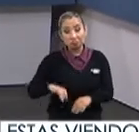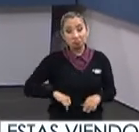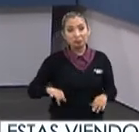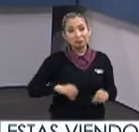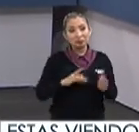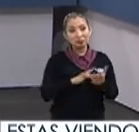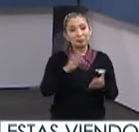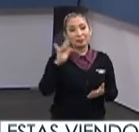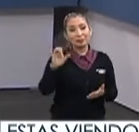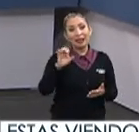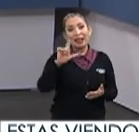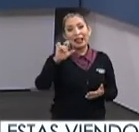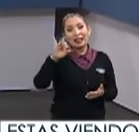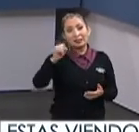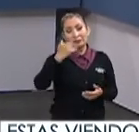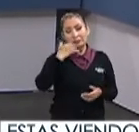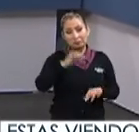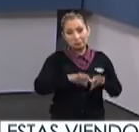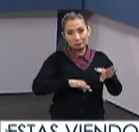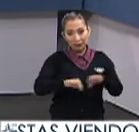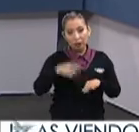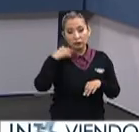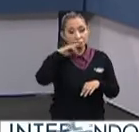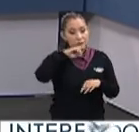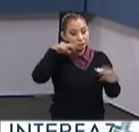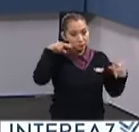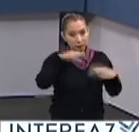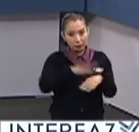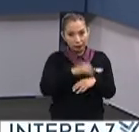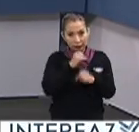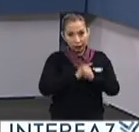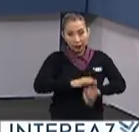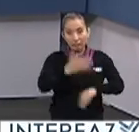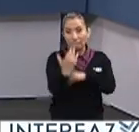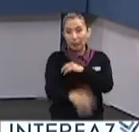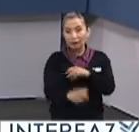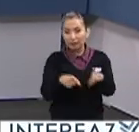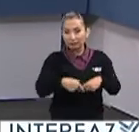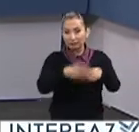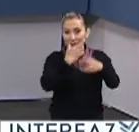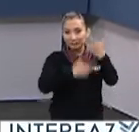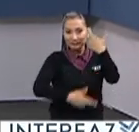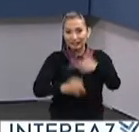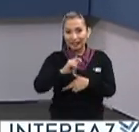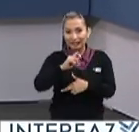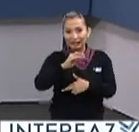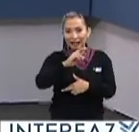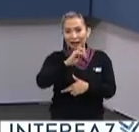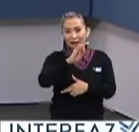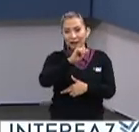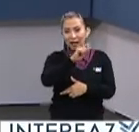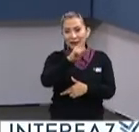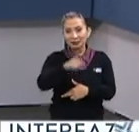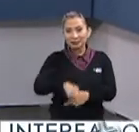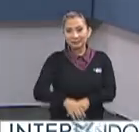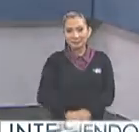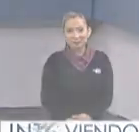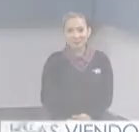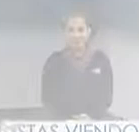muchísimas gracias, Elis, gran trabajo. Nos vemos pronto con más información. Mientras tanto, vamos a hacer una pausa, regresamos. Esto es Interfaz.